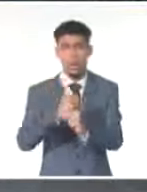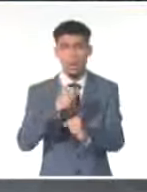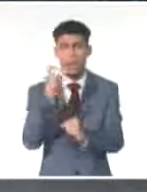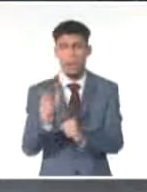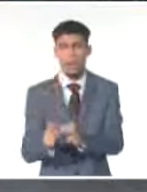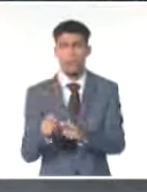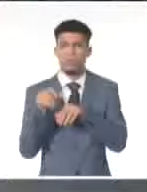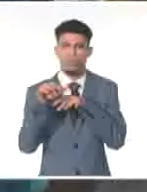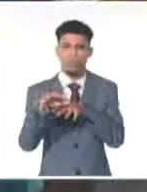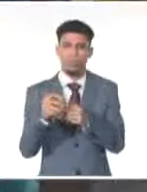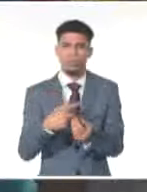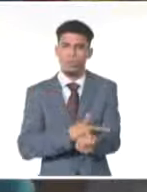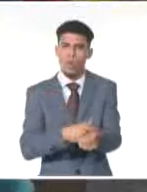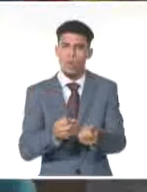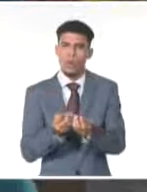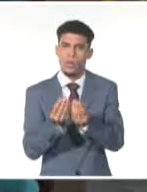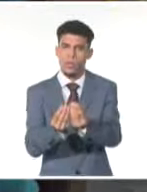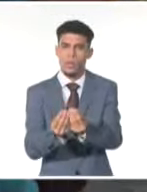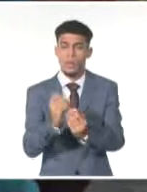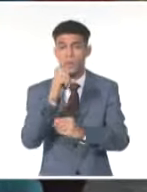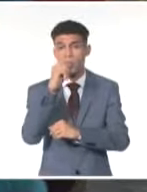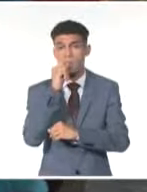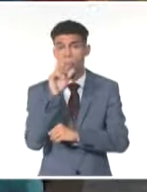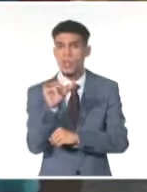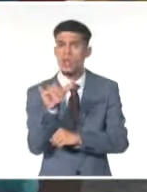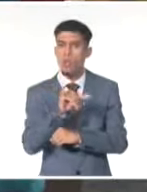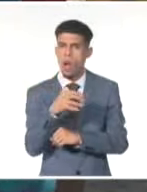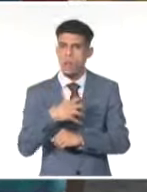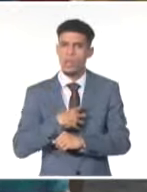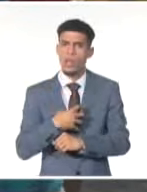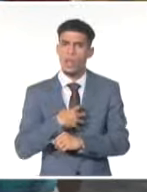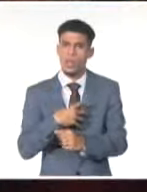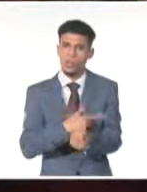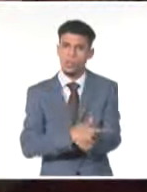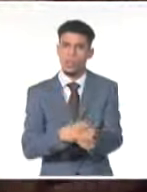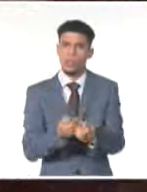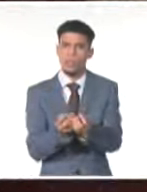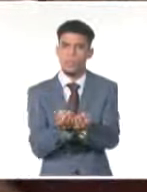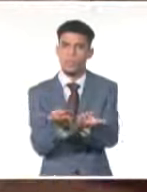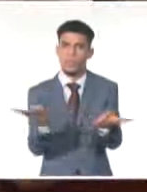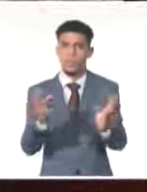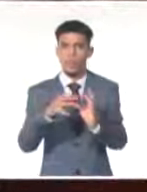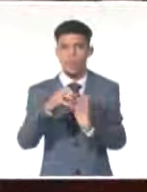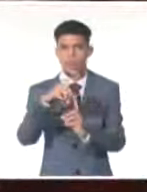defensa de la revolución concentran también ayuda solidaria para Guantánamo. Es la